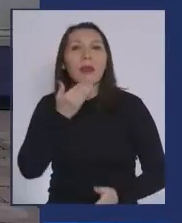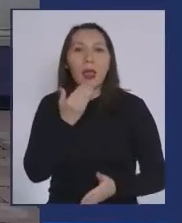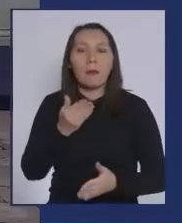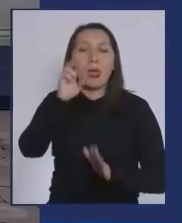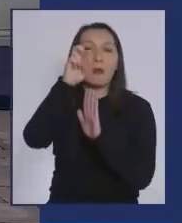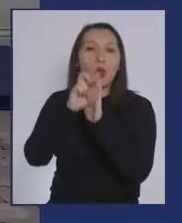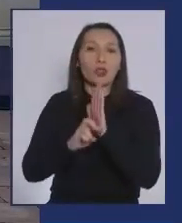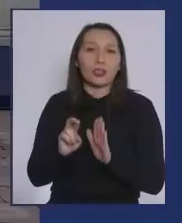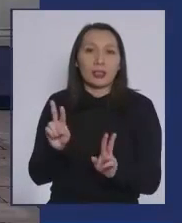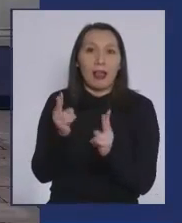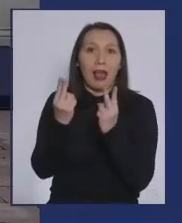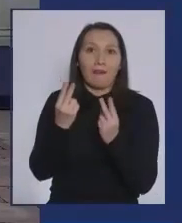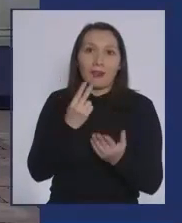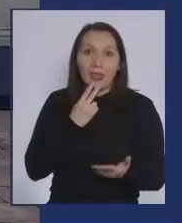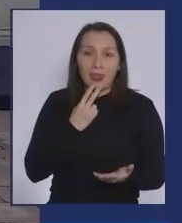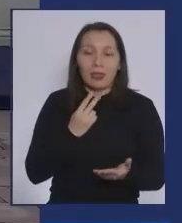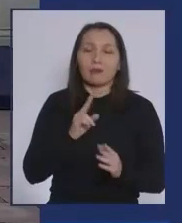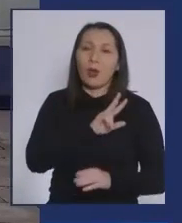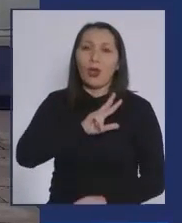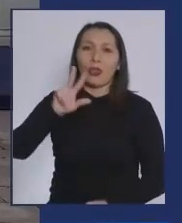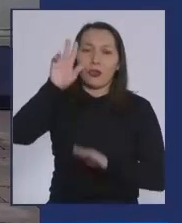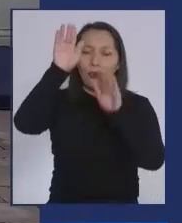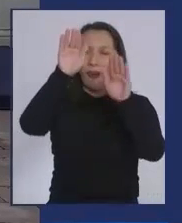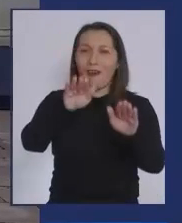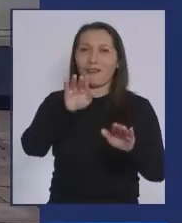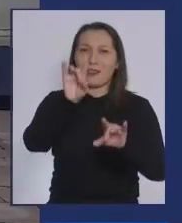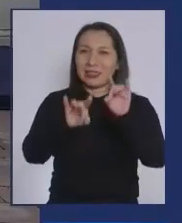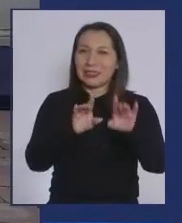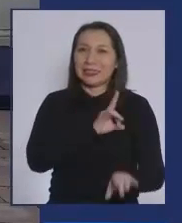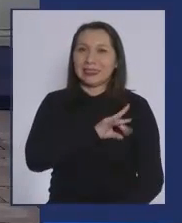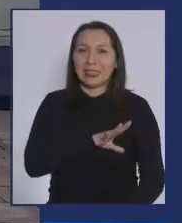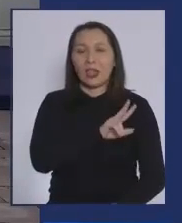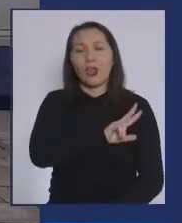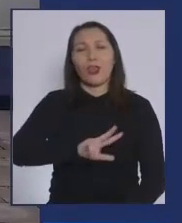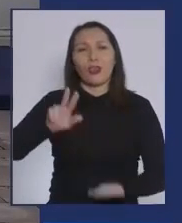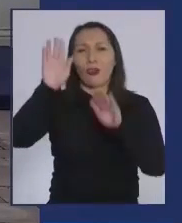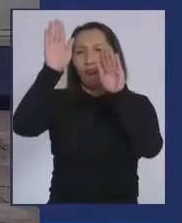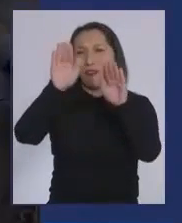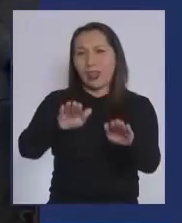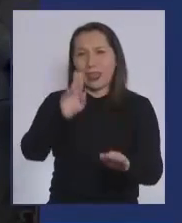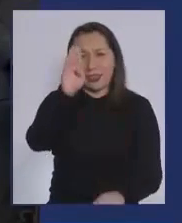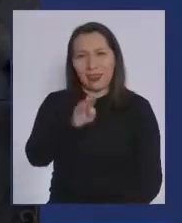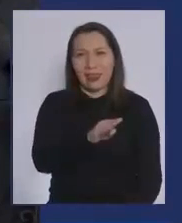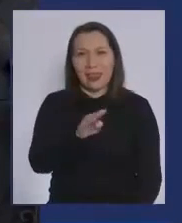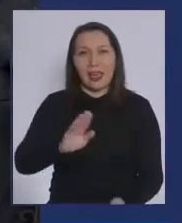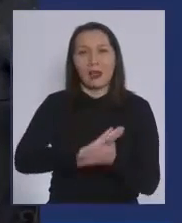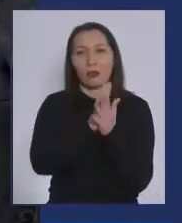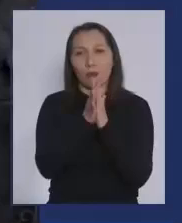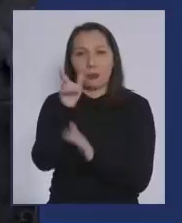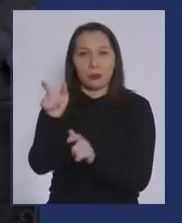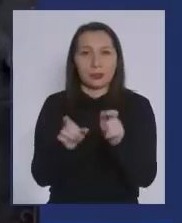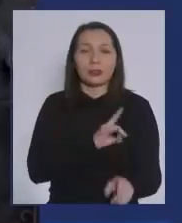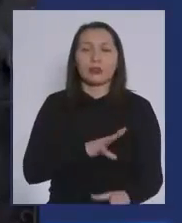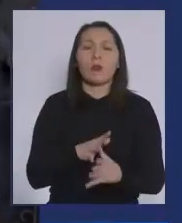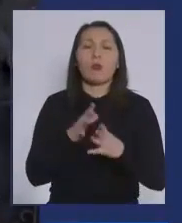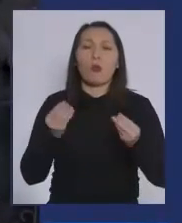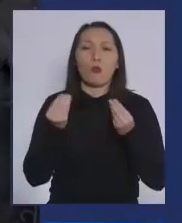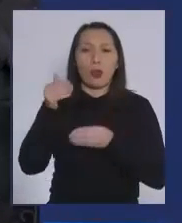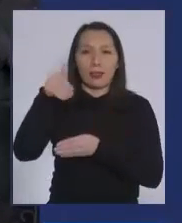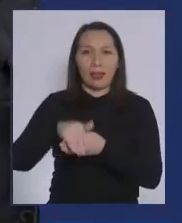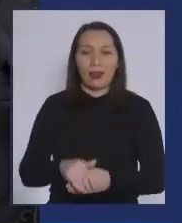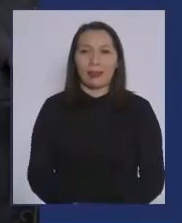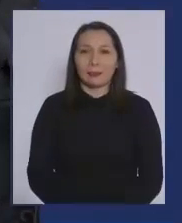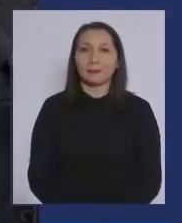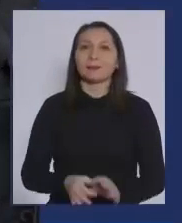nuestros proyectos de vida que dios bendiga chile que dios bendiga a todos los chilenos y muy buenas tardes